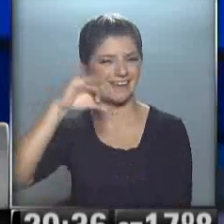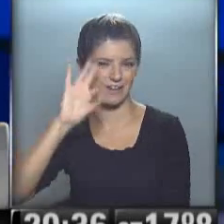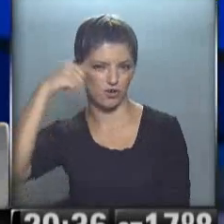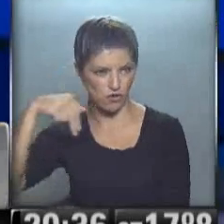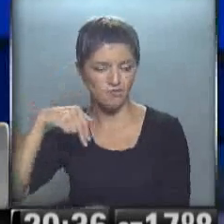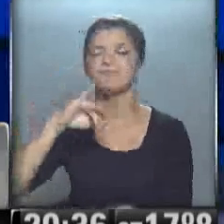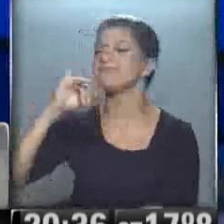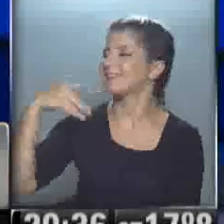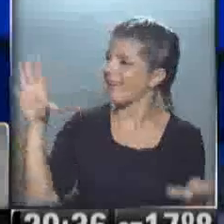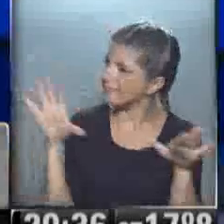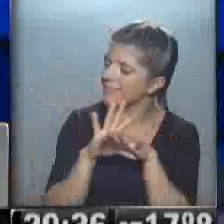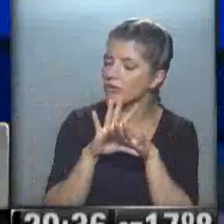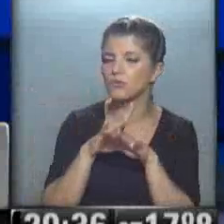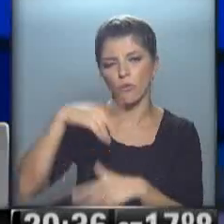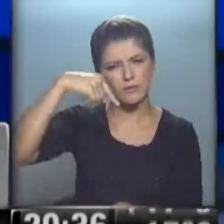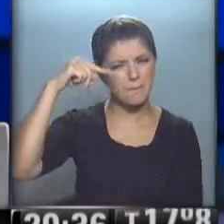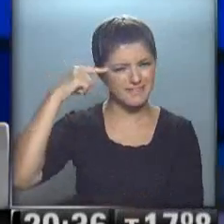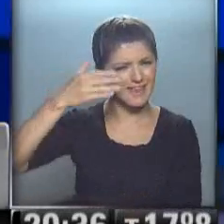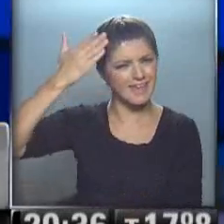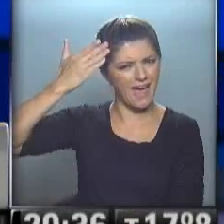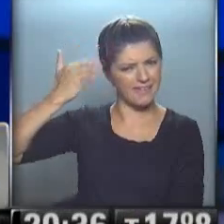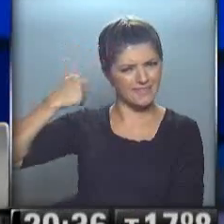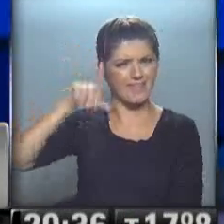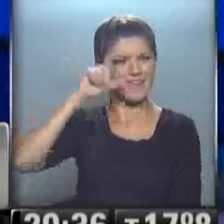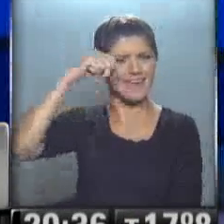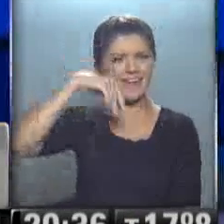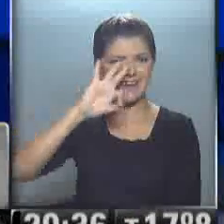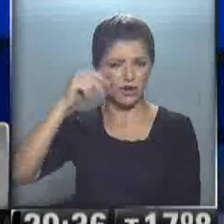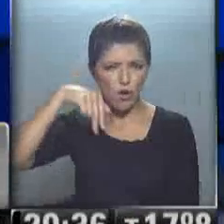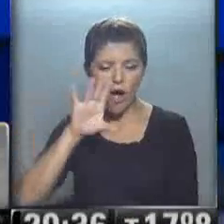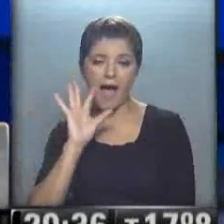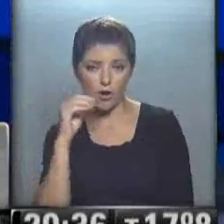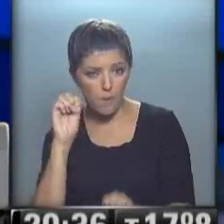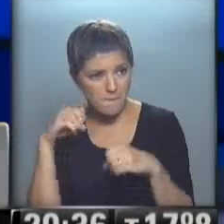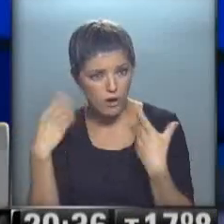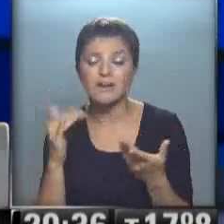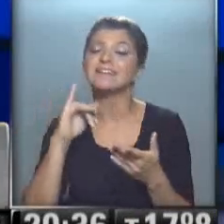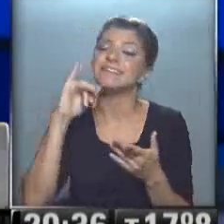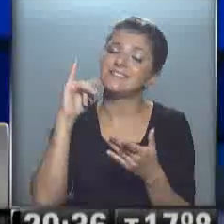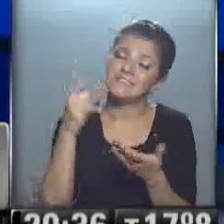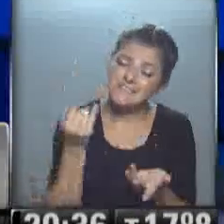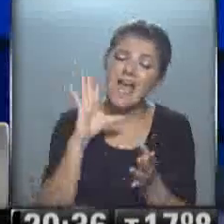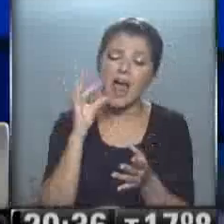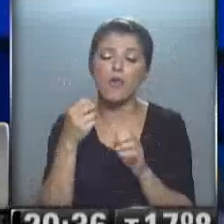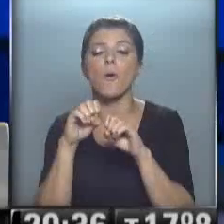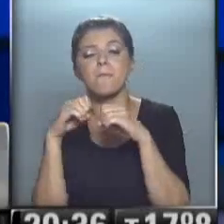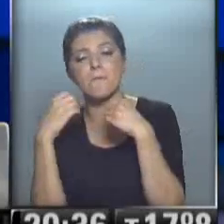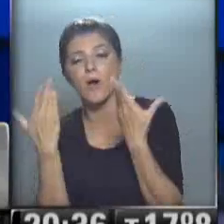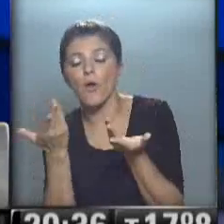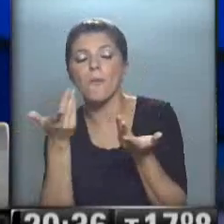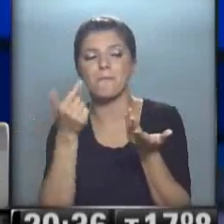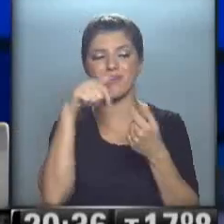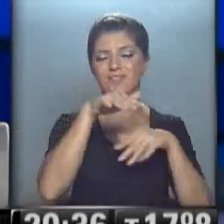hace bastante tiempo. ¿Usted cree que desde la época de John Lennon hasta aquí algo ha mejorado? Sí. hemos mejorado, pero sin embargo esto de